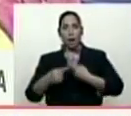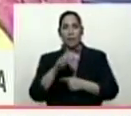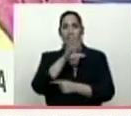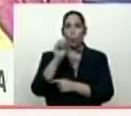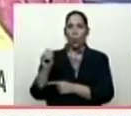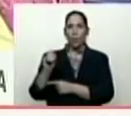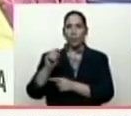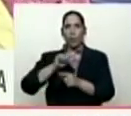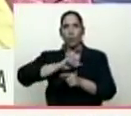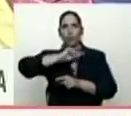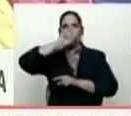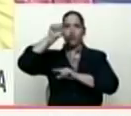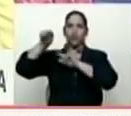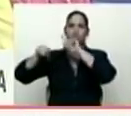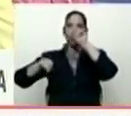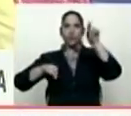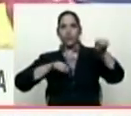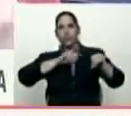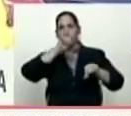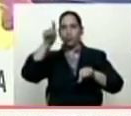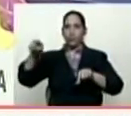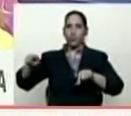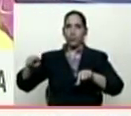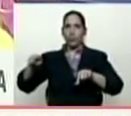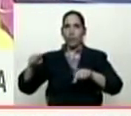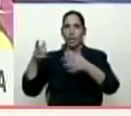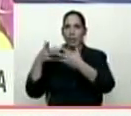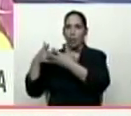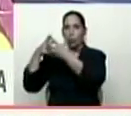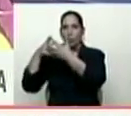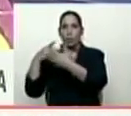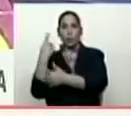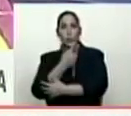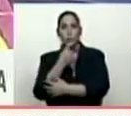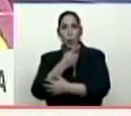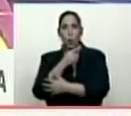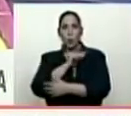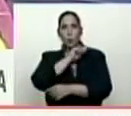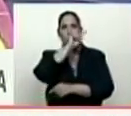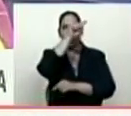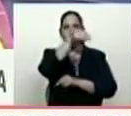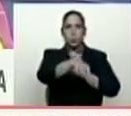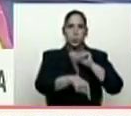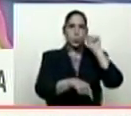cohetes que lanza Estados Unidos, solo acierta 3.